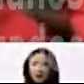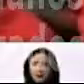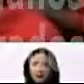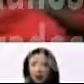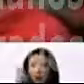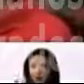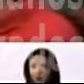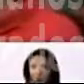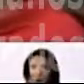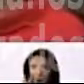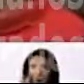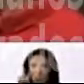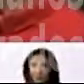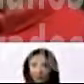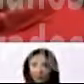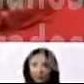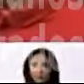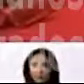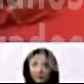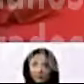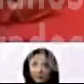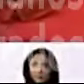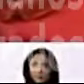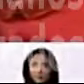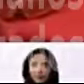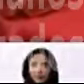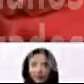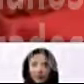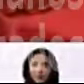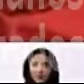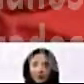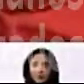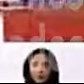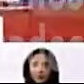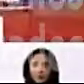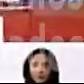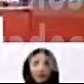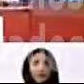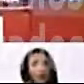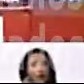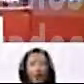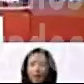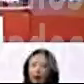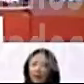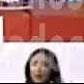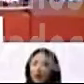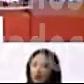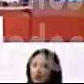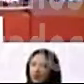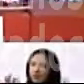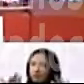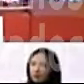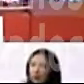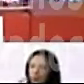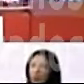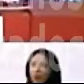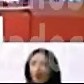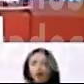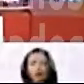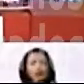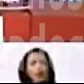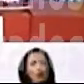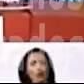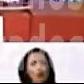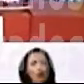sección. Porque estuvo allí en prensa presidencial. ¿Vamos para que cubran el evento? Nah, yo no voy para allá. No voy. ¿Por qué